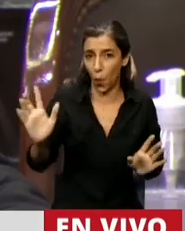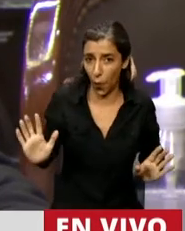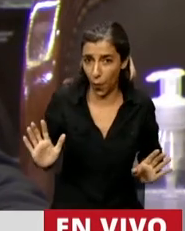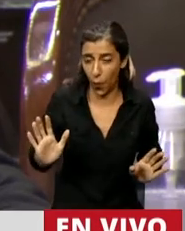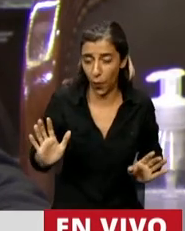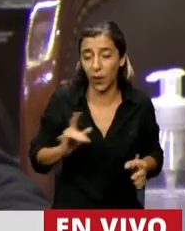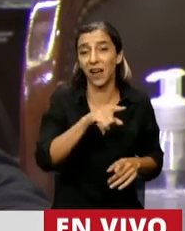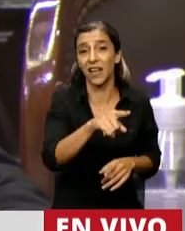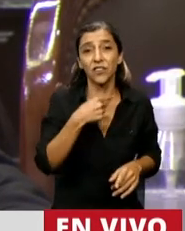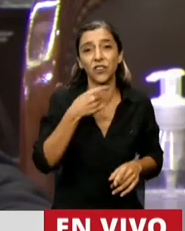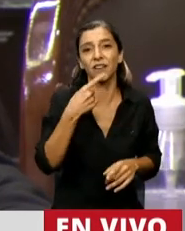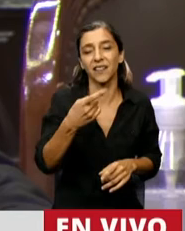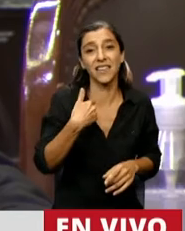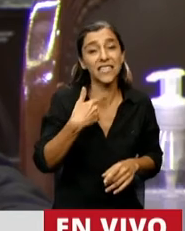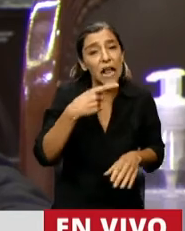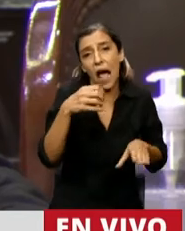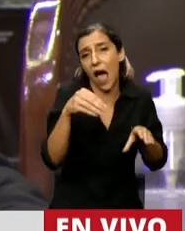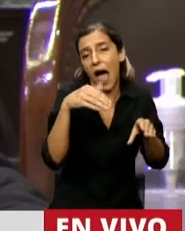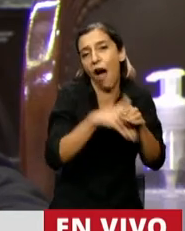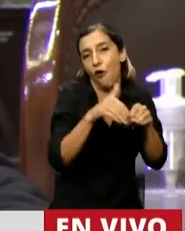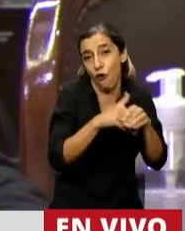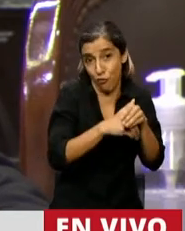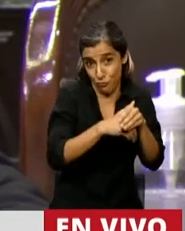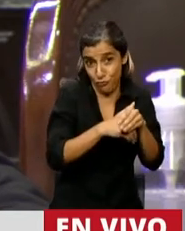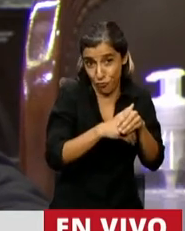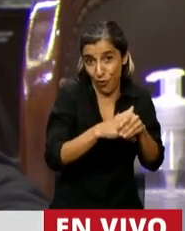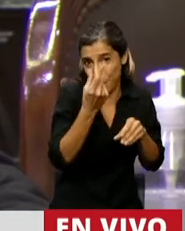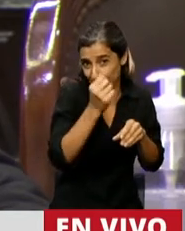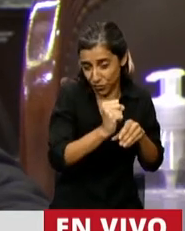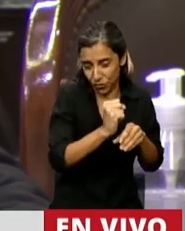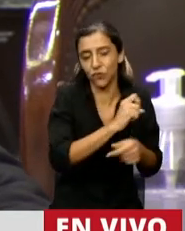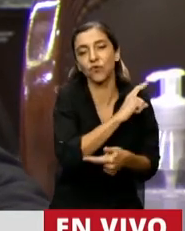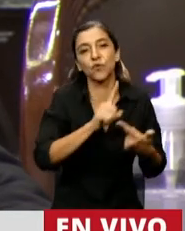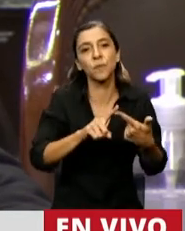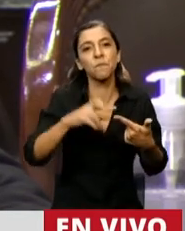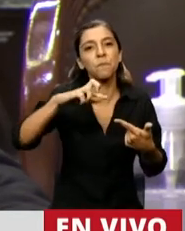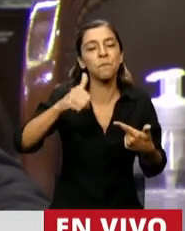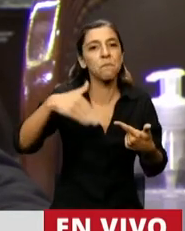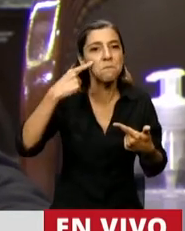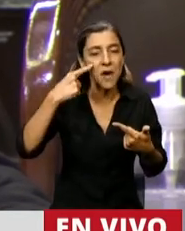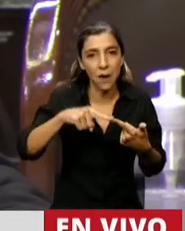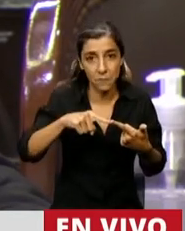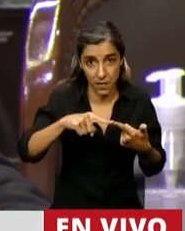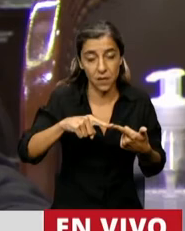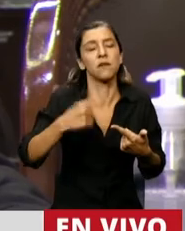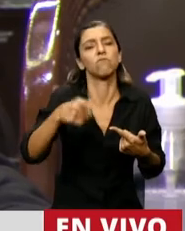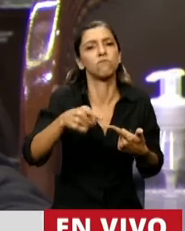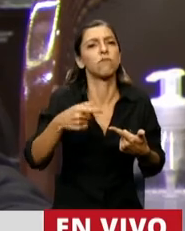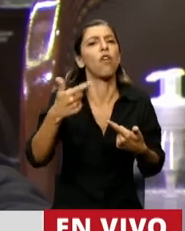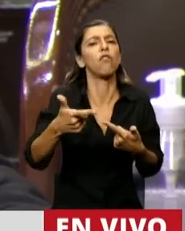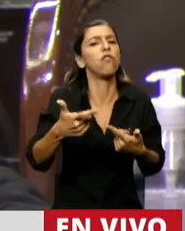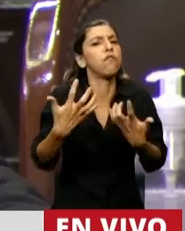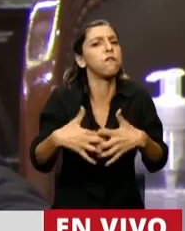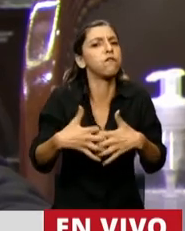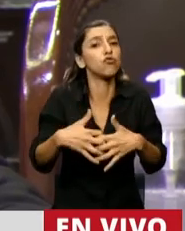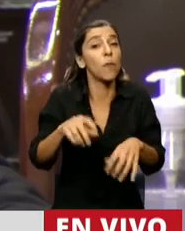implica un ahorro en ese número. El PAMI, que puso en funcionamiento en el marco